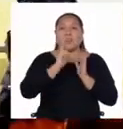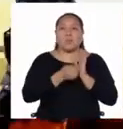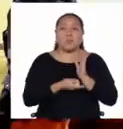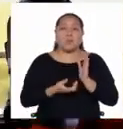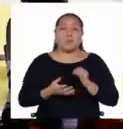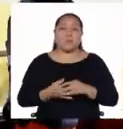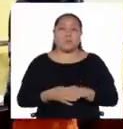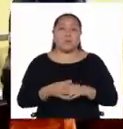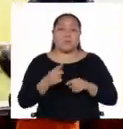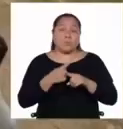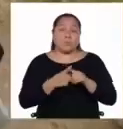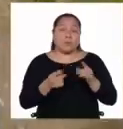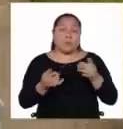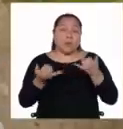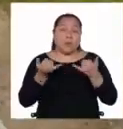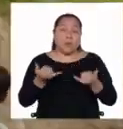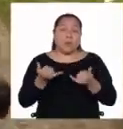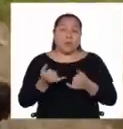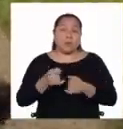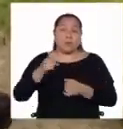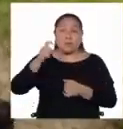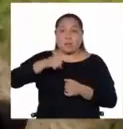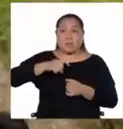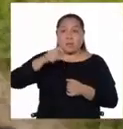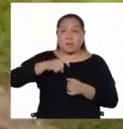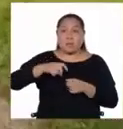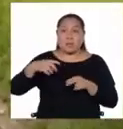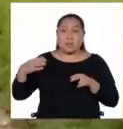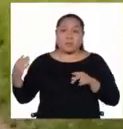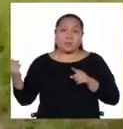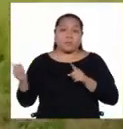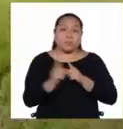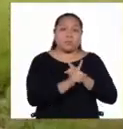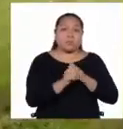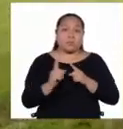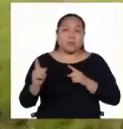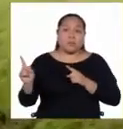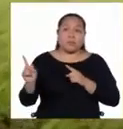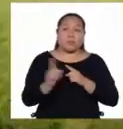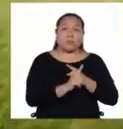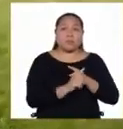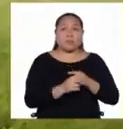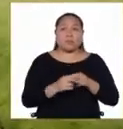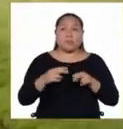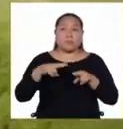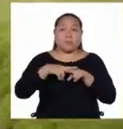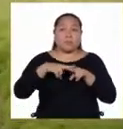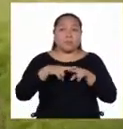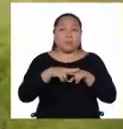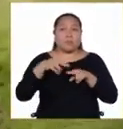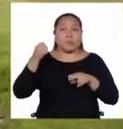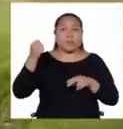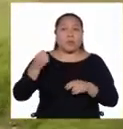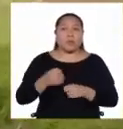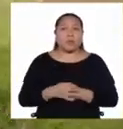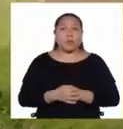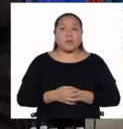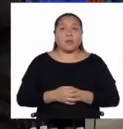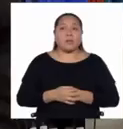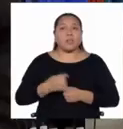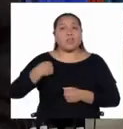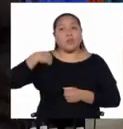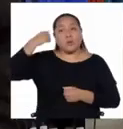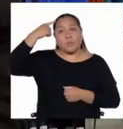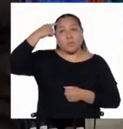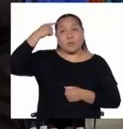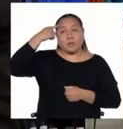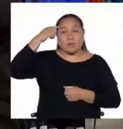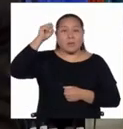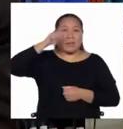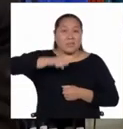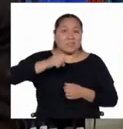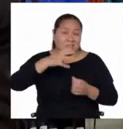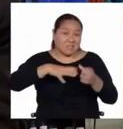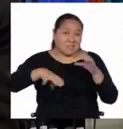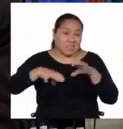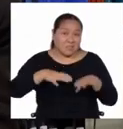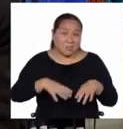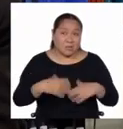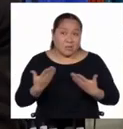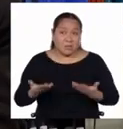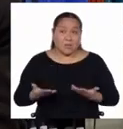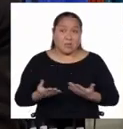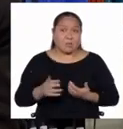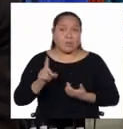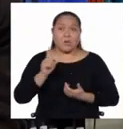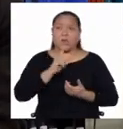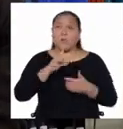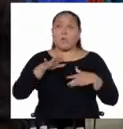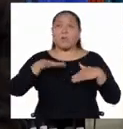estamos preparados para operar ferrocarriles que pasen cada 5 minutos. Yo creo que deberíamos hacerlo, porque de lo contrario no vamos